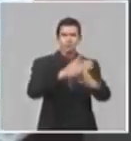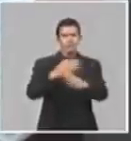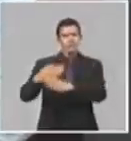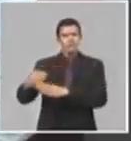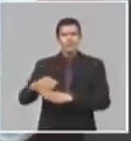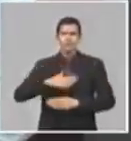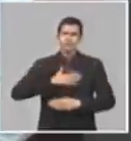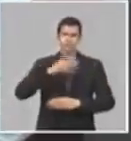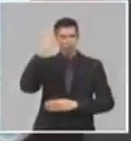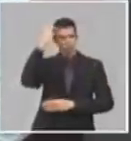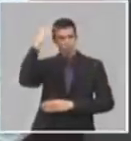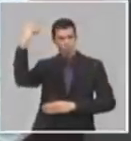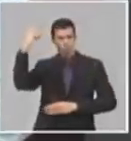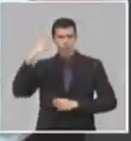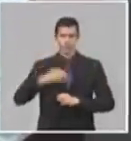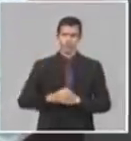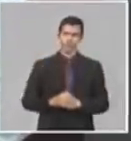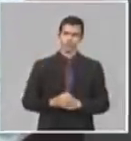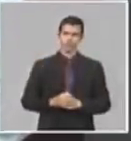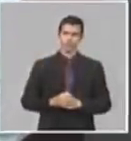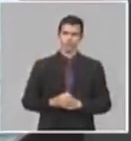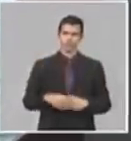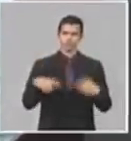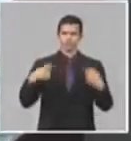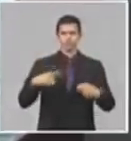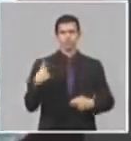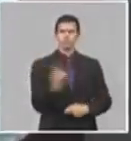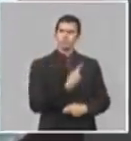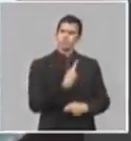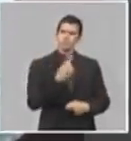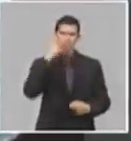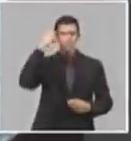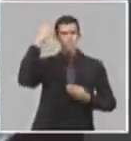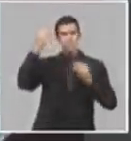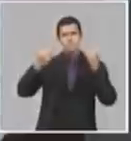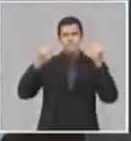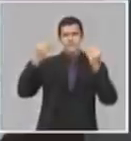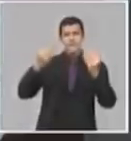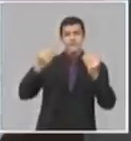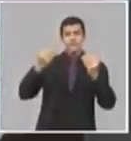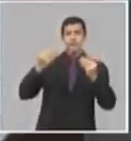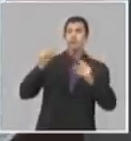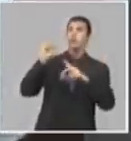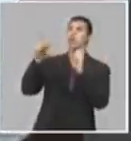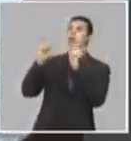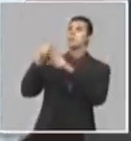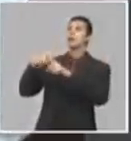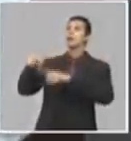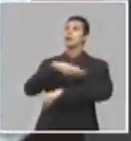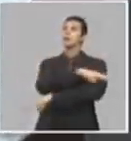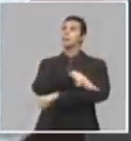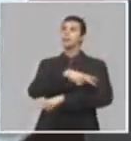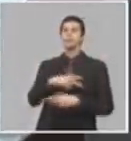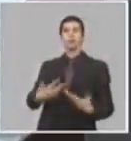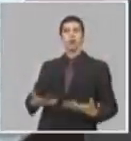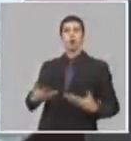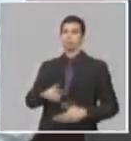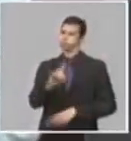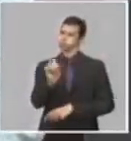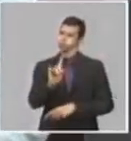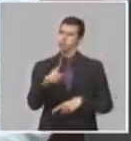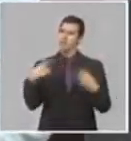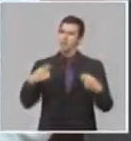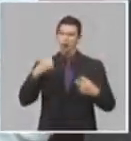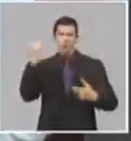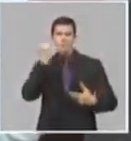instancias. Nos toca aprender a vivir con menos importaciones y con más exportaciones, promoviendo la